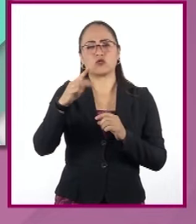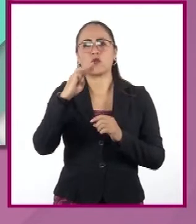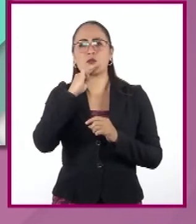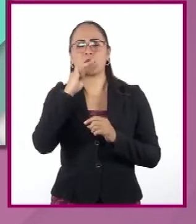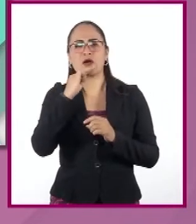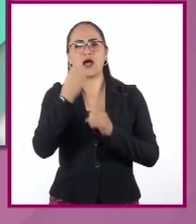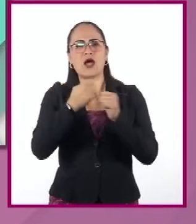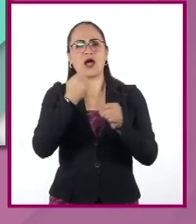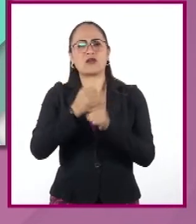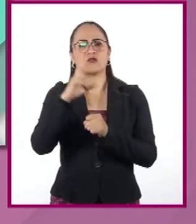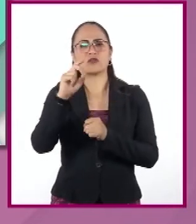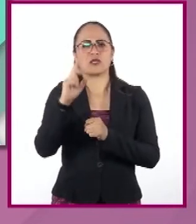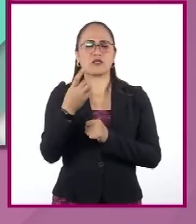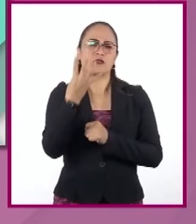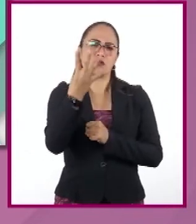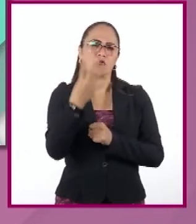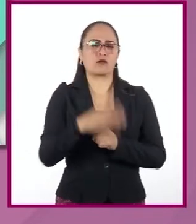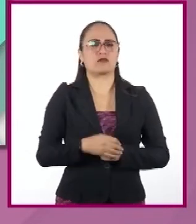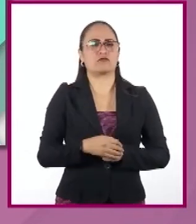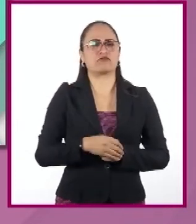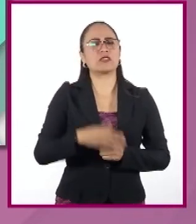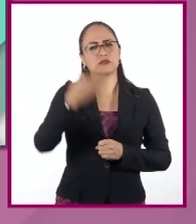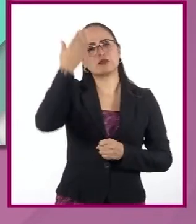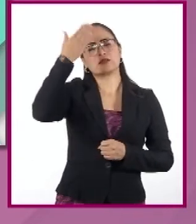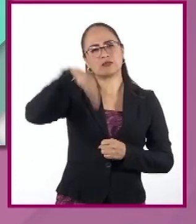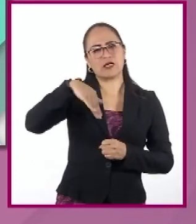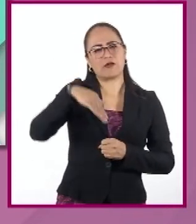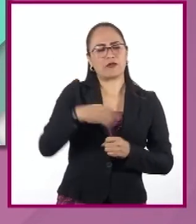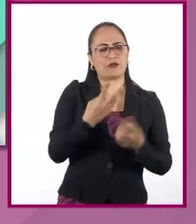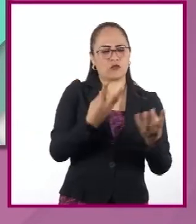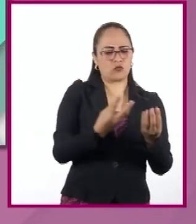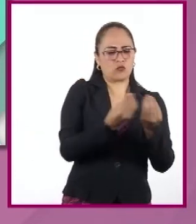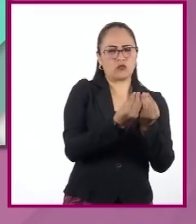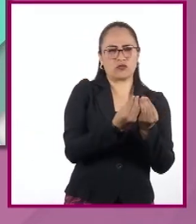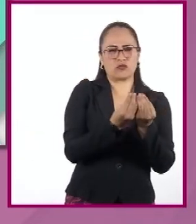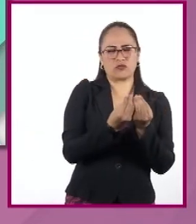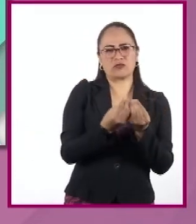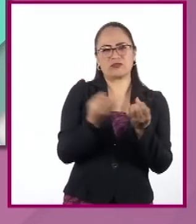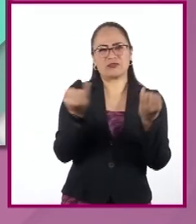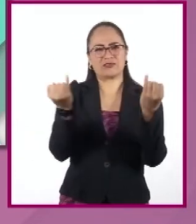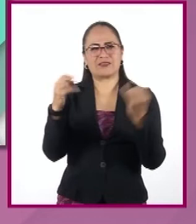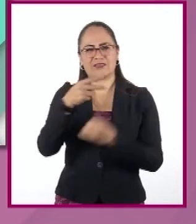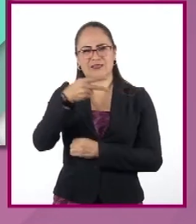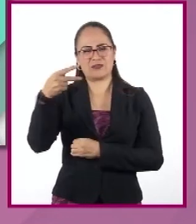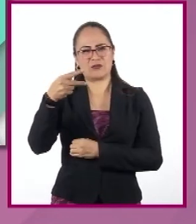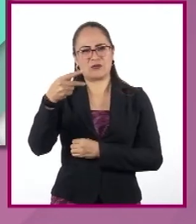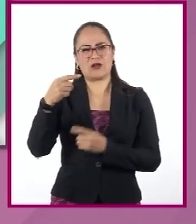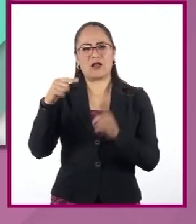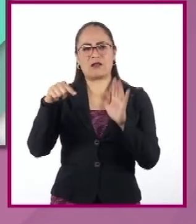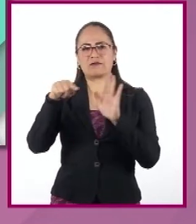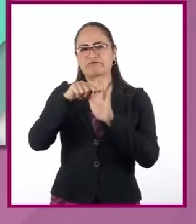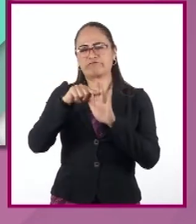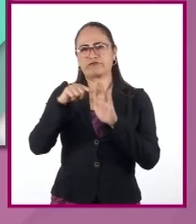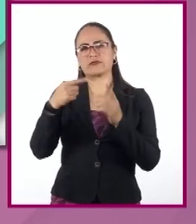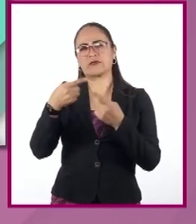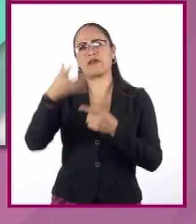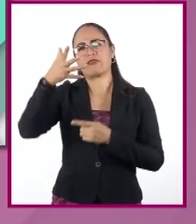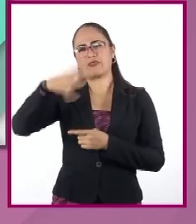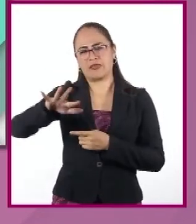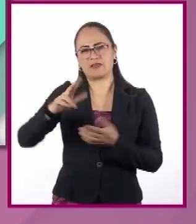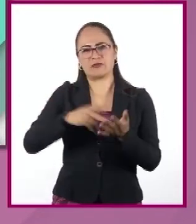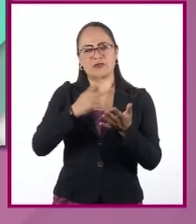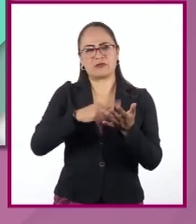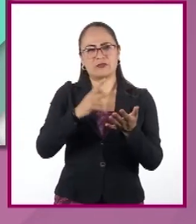años? Además, se sabe que la suma de las tres edades es igual a la diferencia de 10 veces la edad de